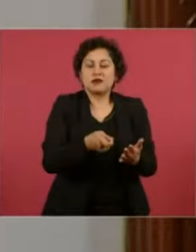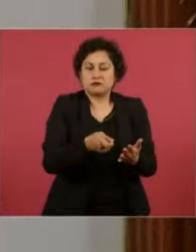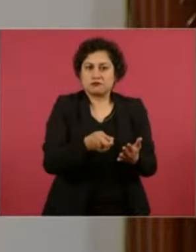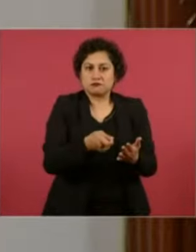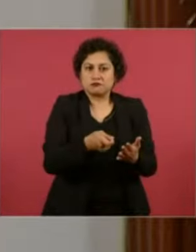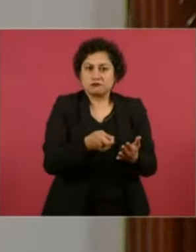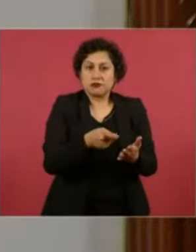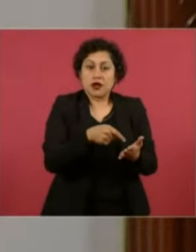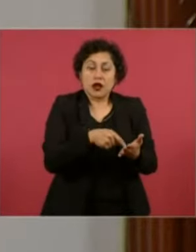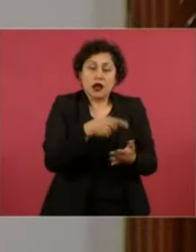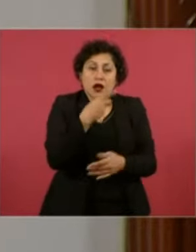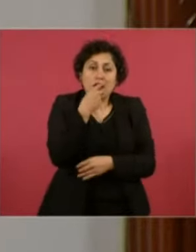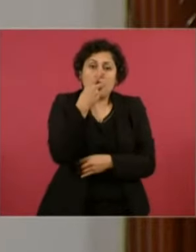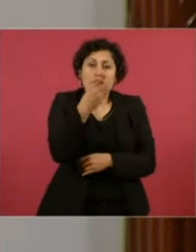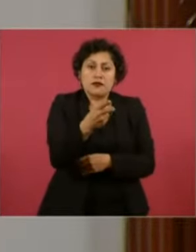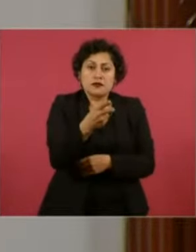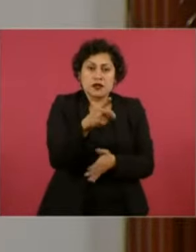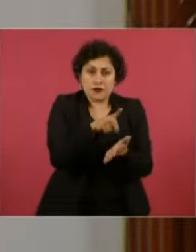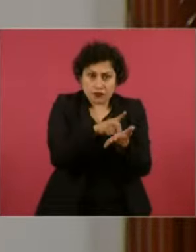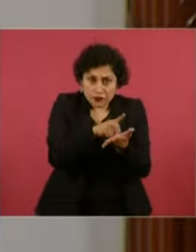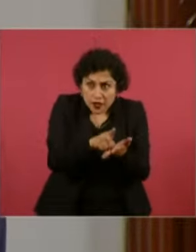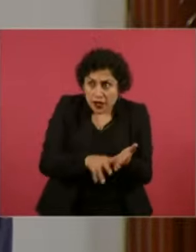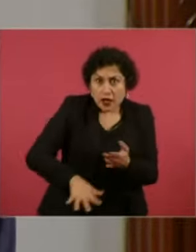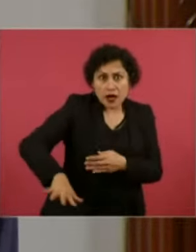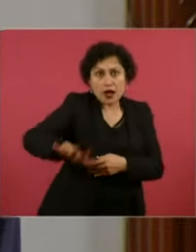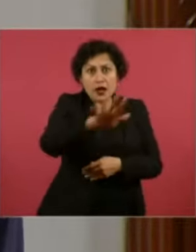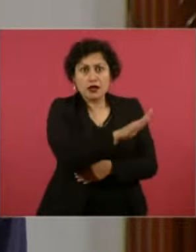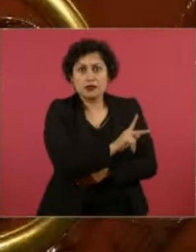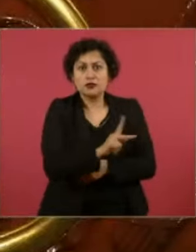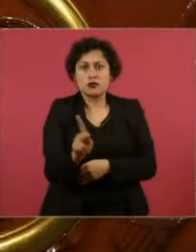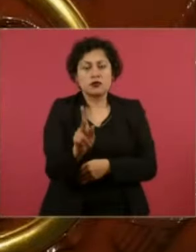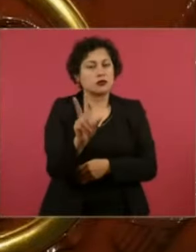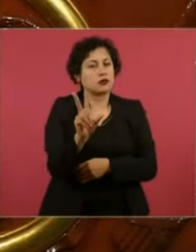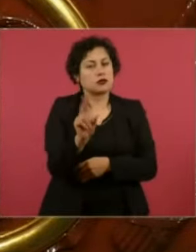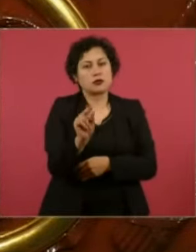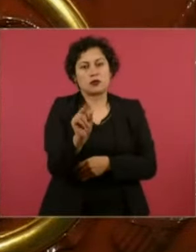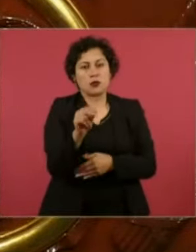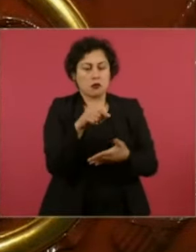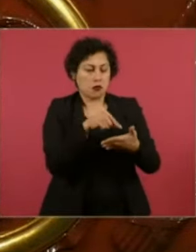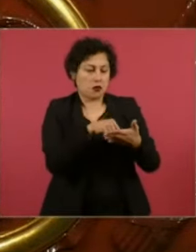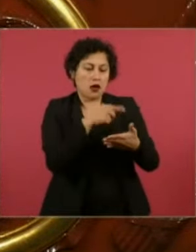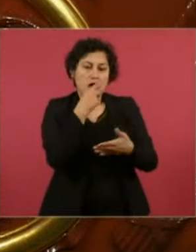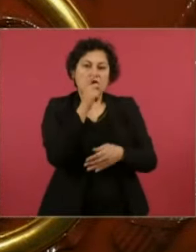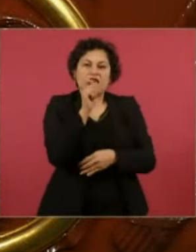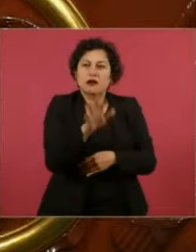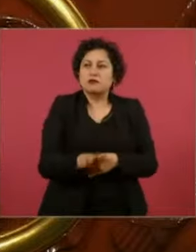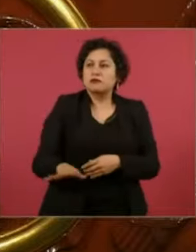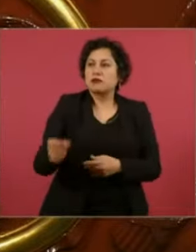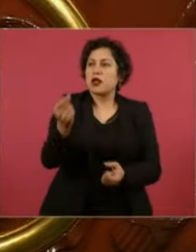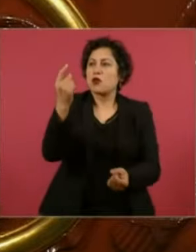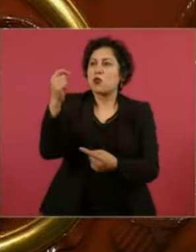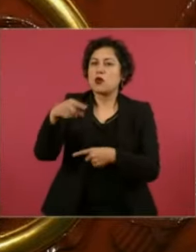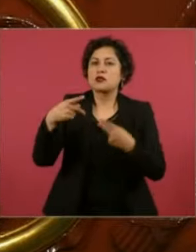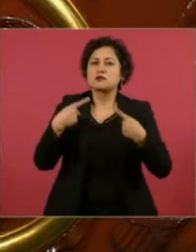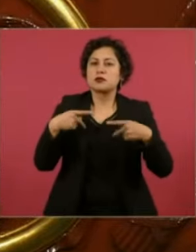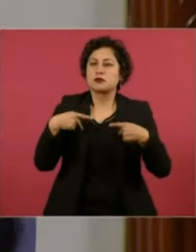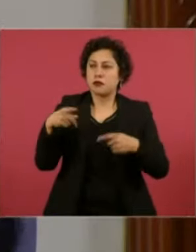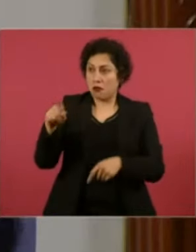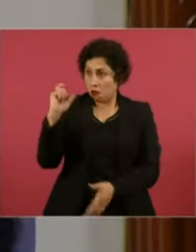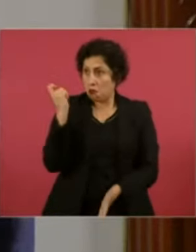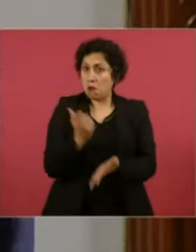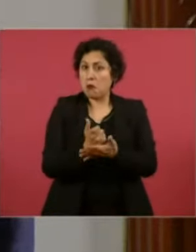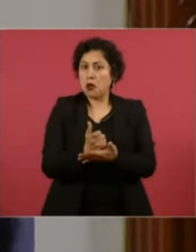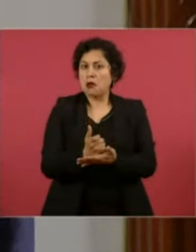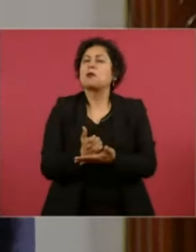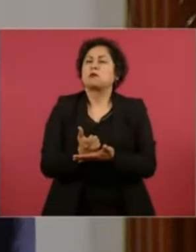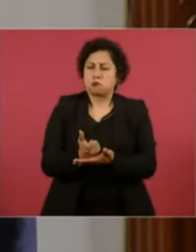un testamento del movimiento López Obradorista planteado por el presidente en el último tramo de su gobierno. Sí,